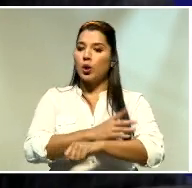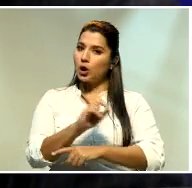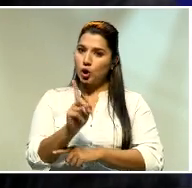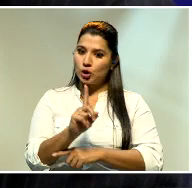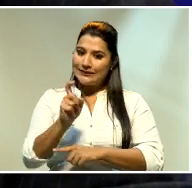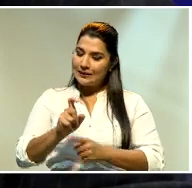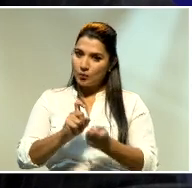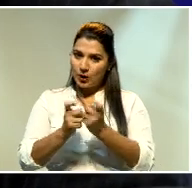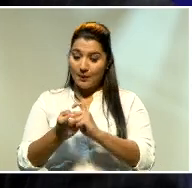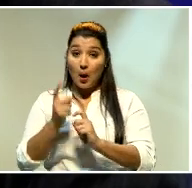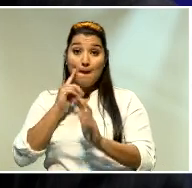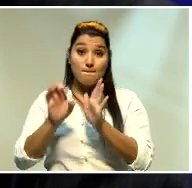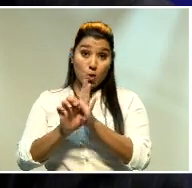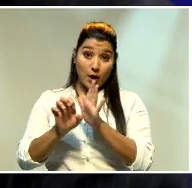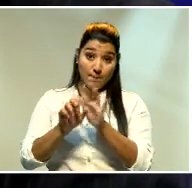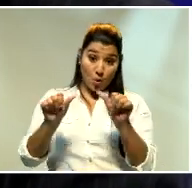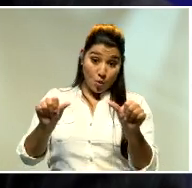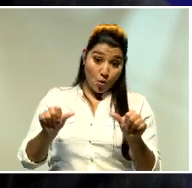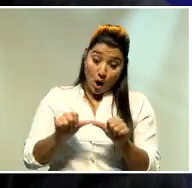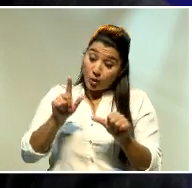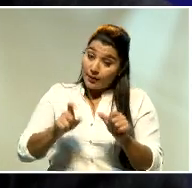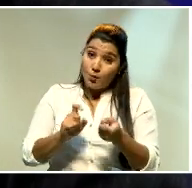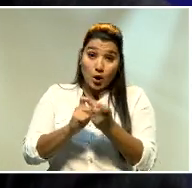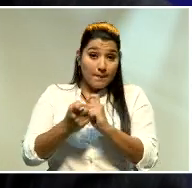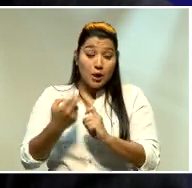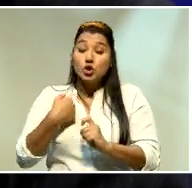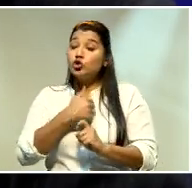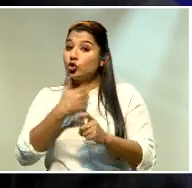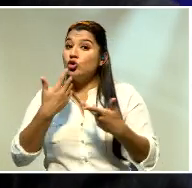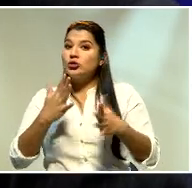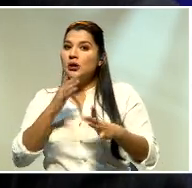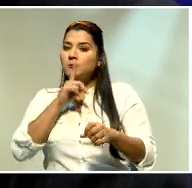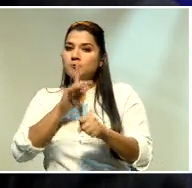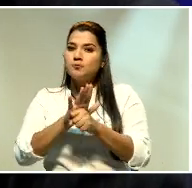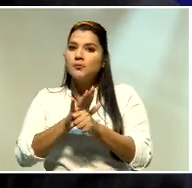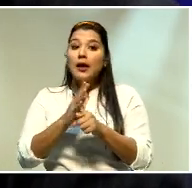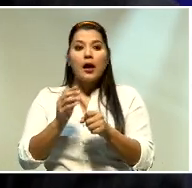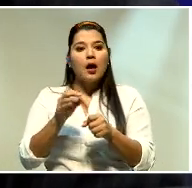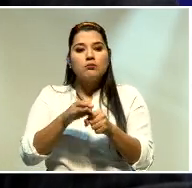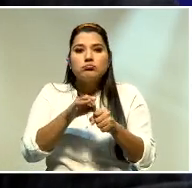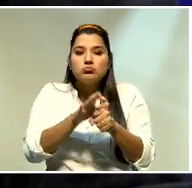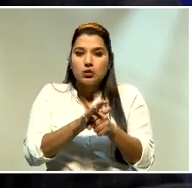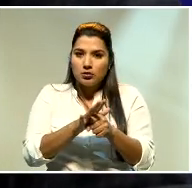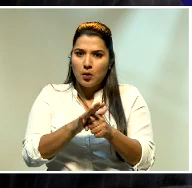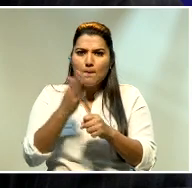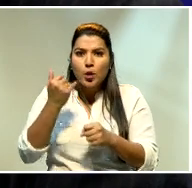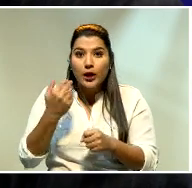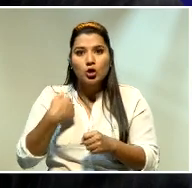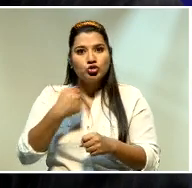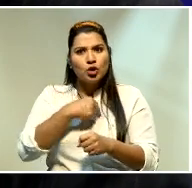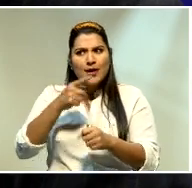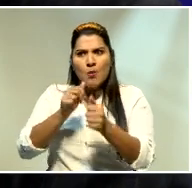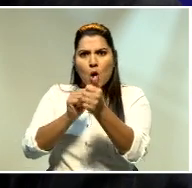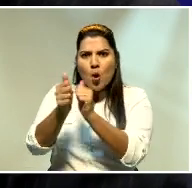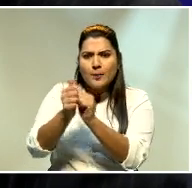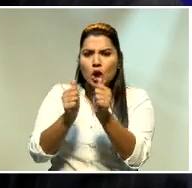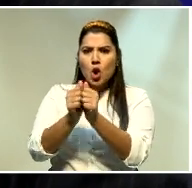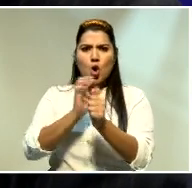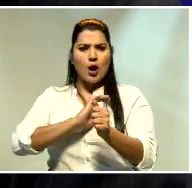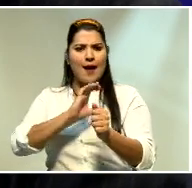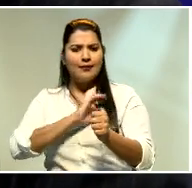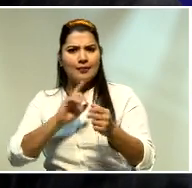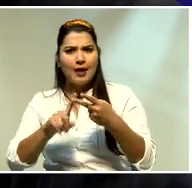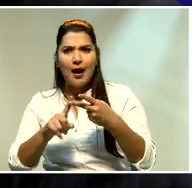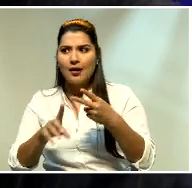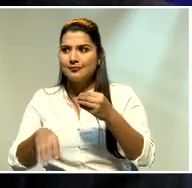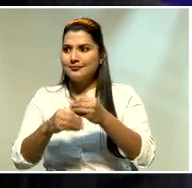sector que tiene que, por ejemplo, que tenemos que modernizar y estamos fajados para eso, el sector agropecuario, porque tenemos que competir con calidad, con valor